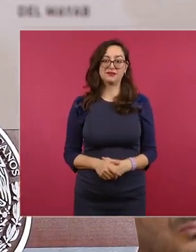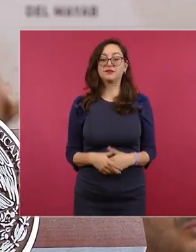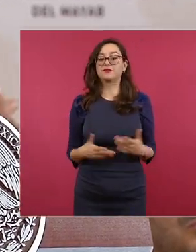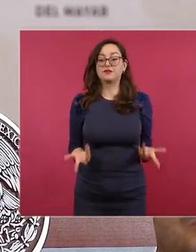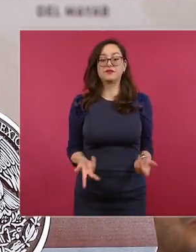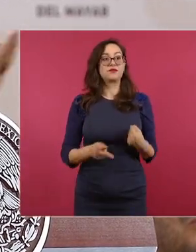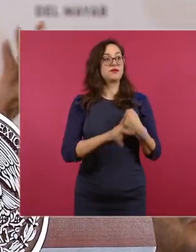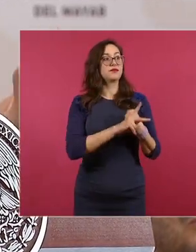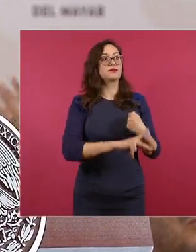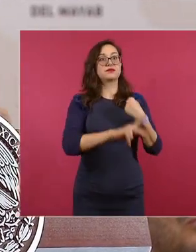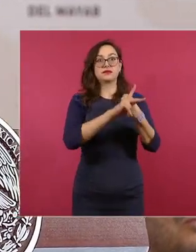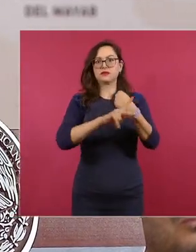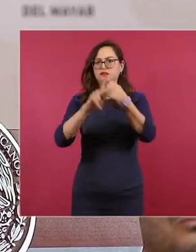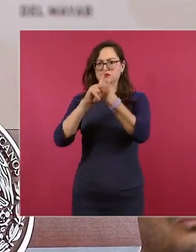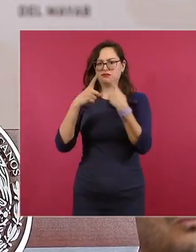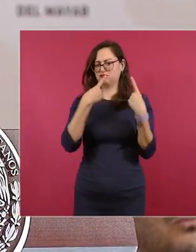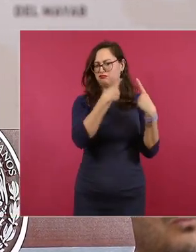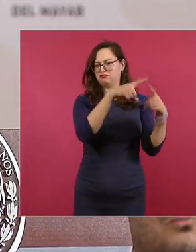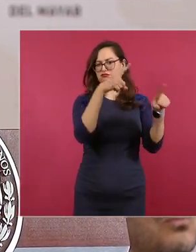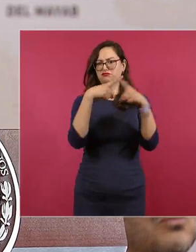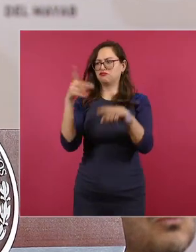todos los países por necesidad.